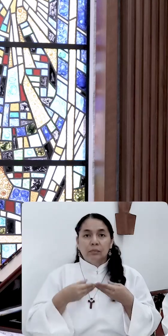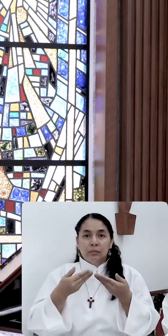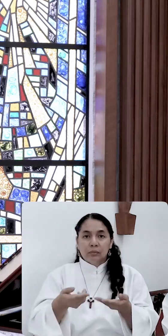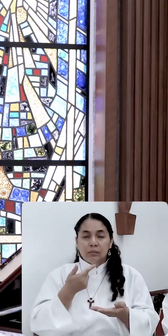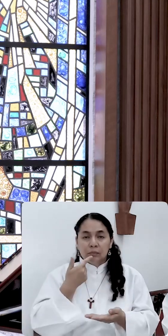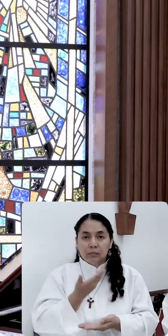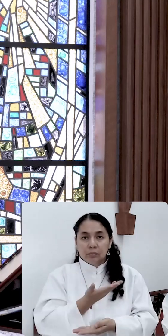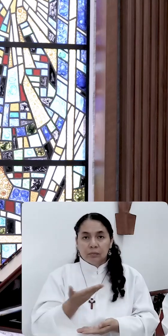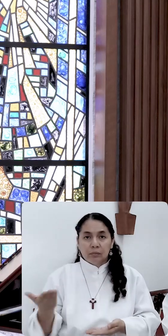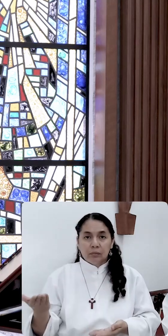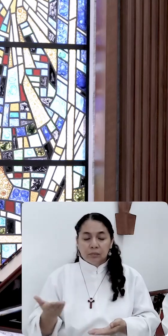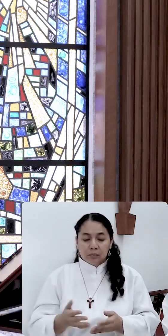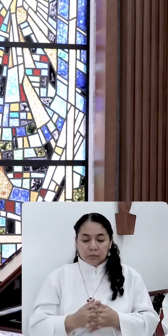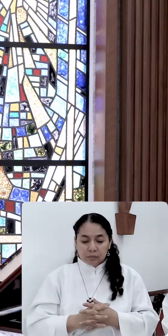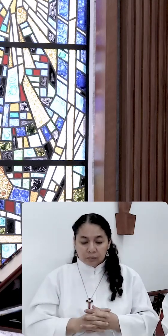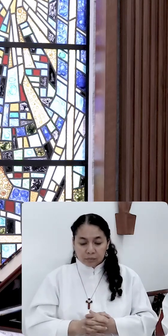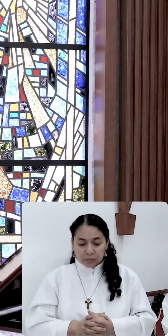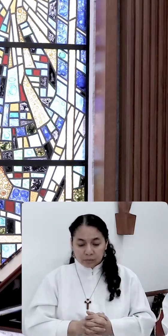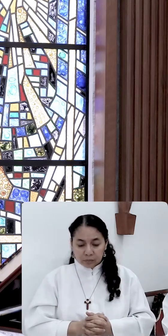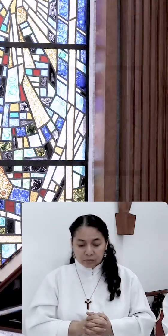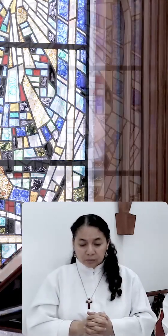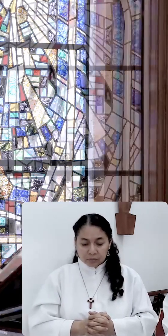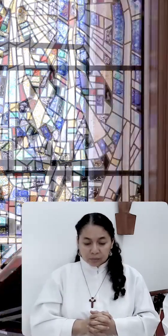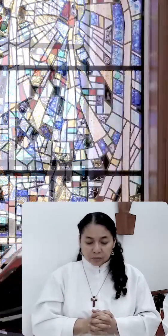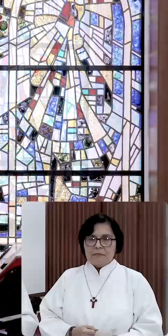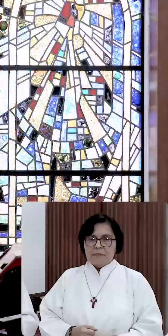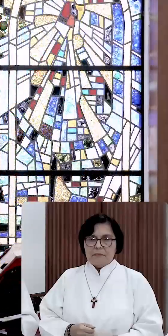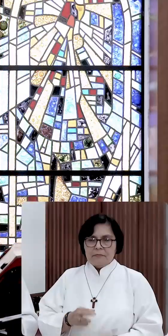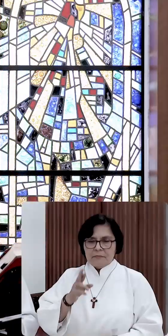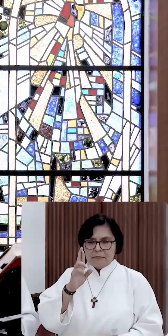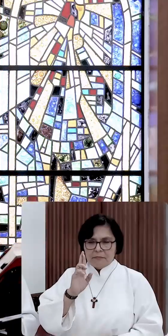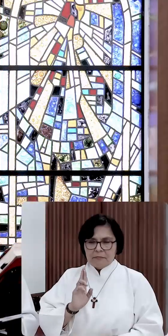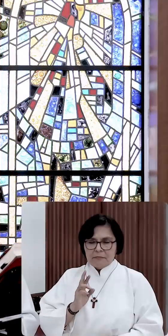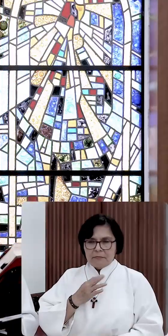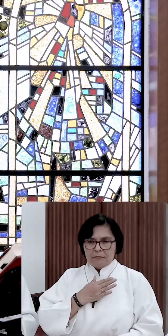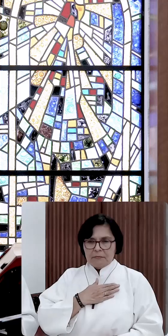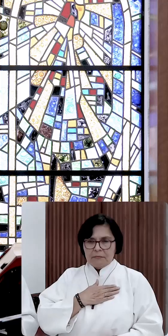será entregado por ustedes.